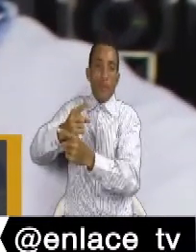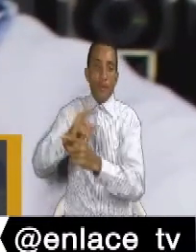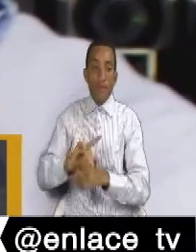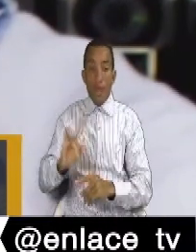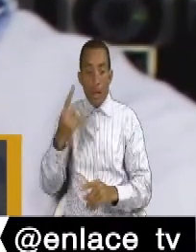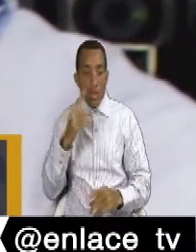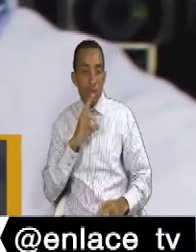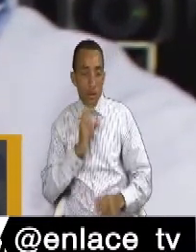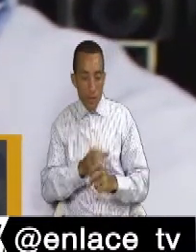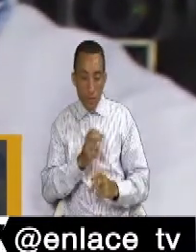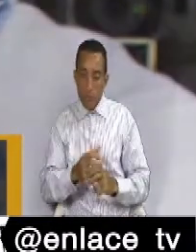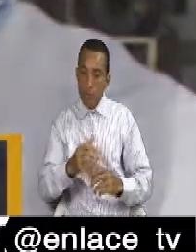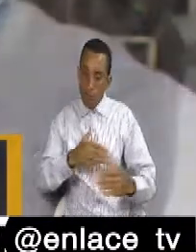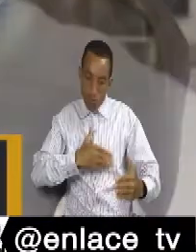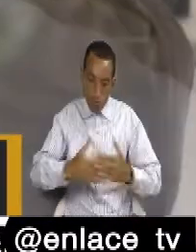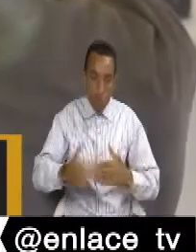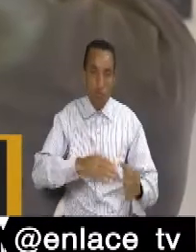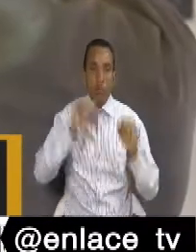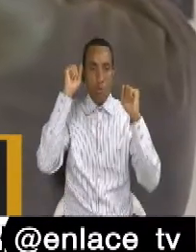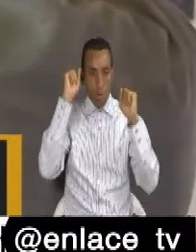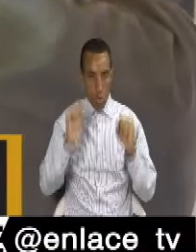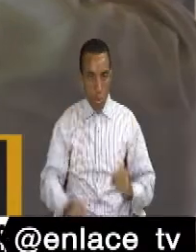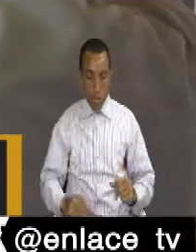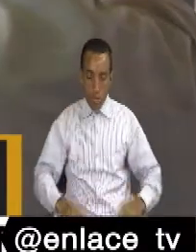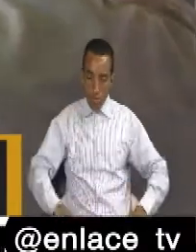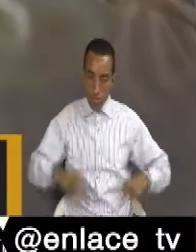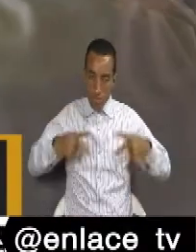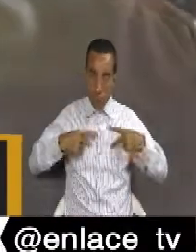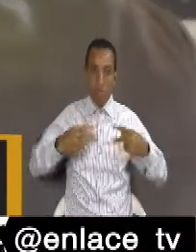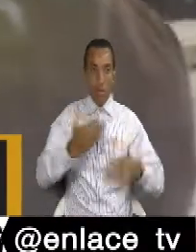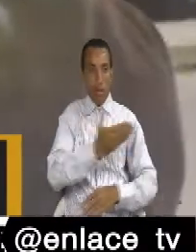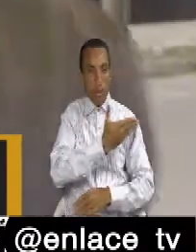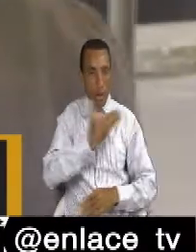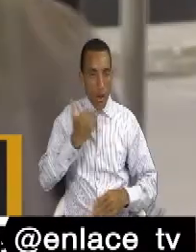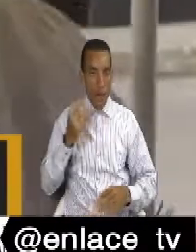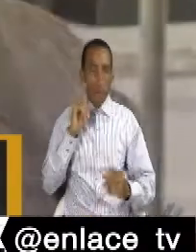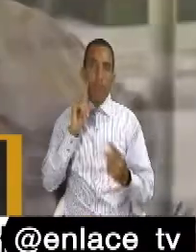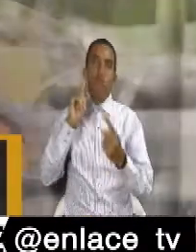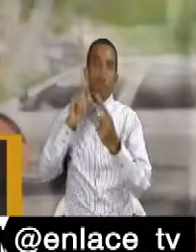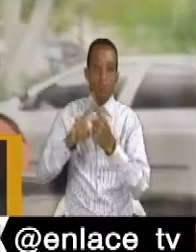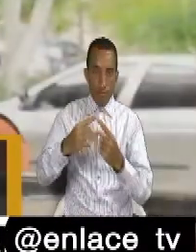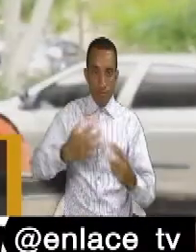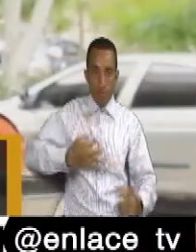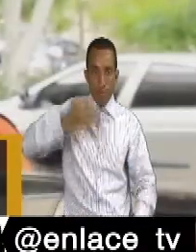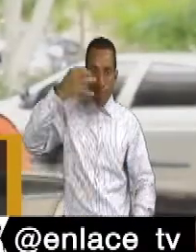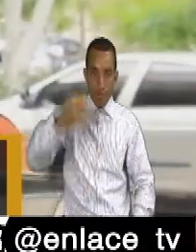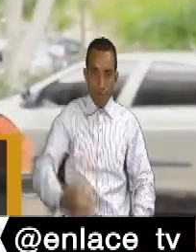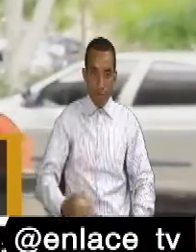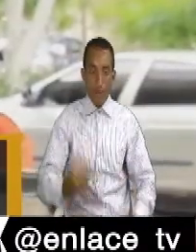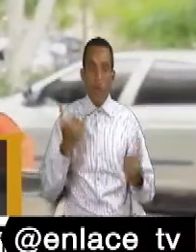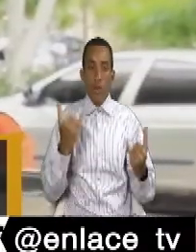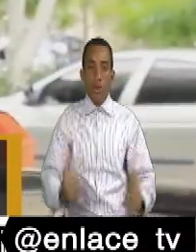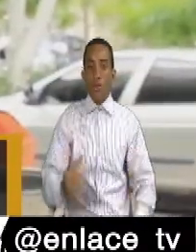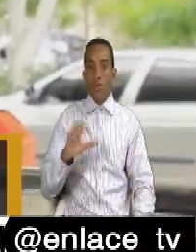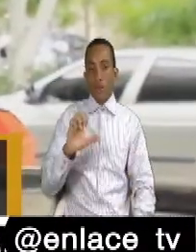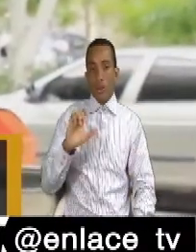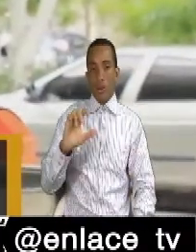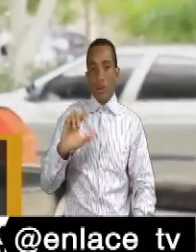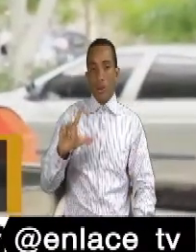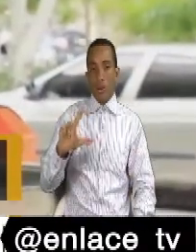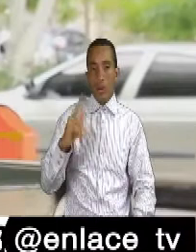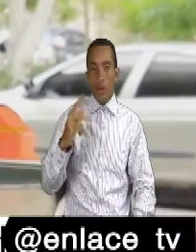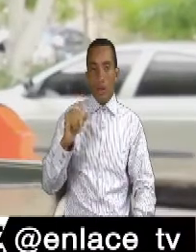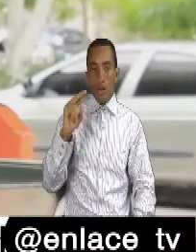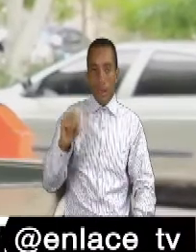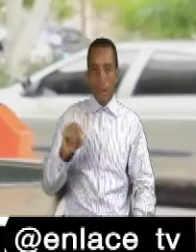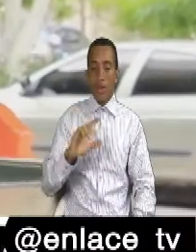firme convicción de que se puede vivir mejor si es un propósito real y honesto. Hoy, Elkin Parra y sus naranjadas son la